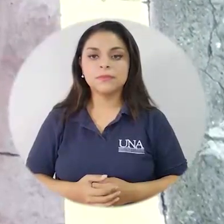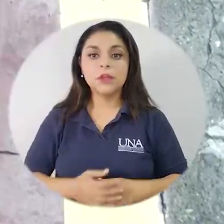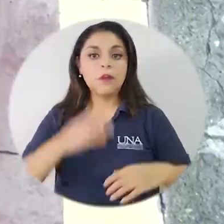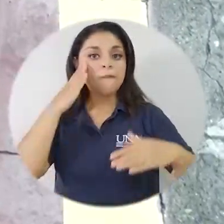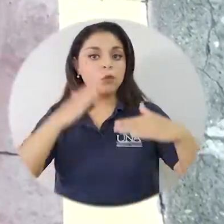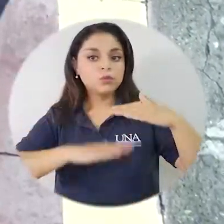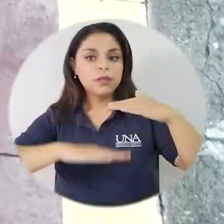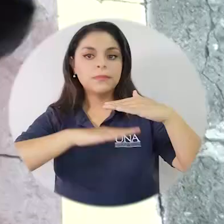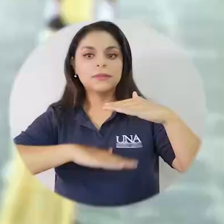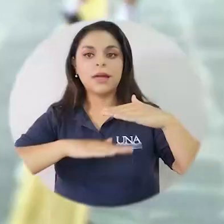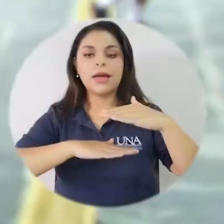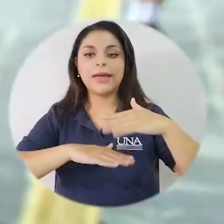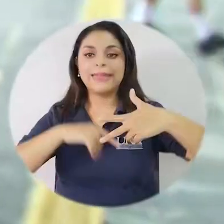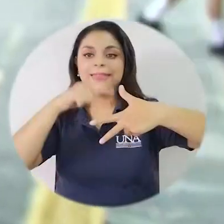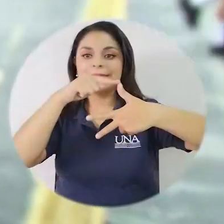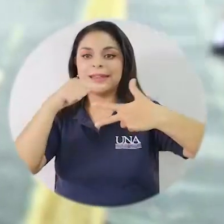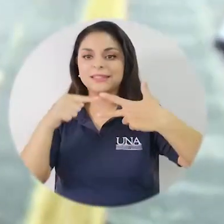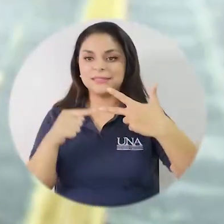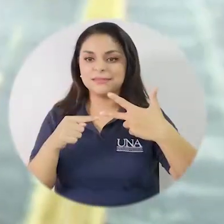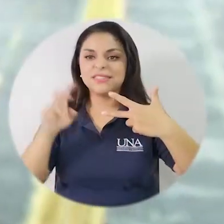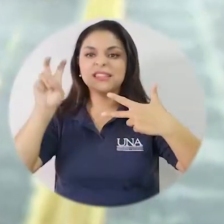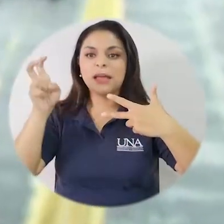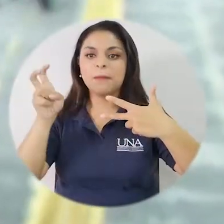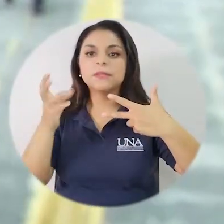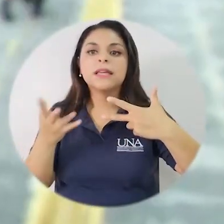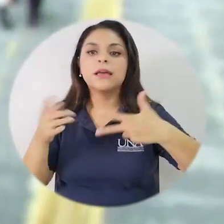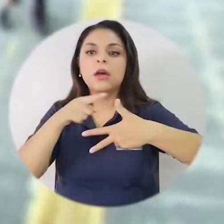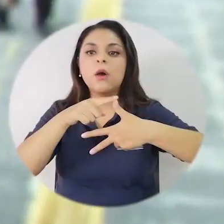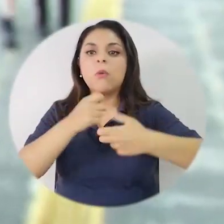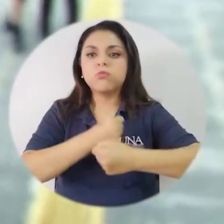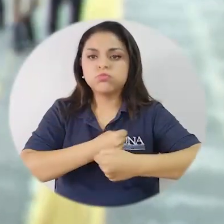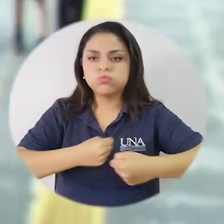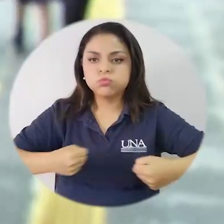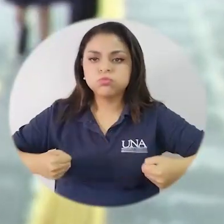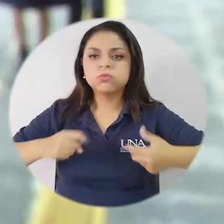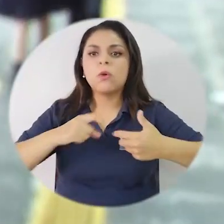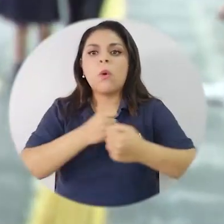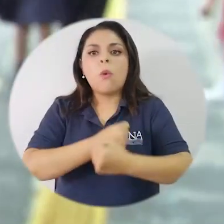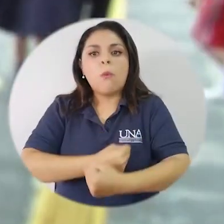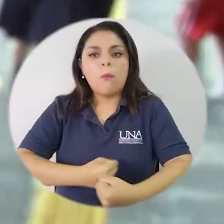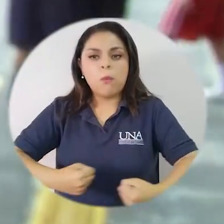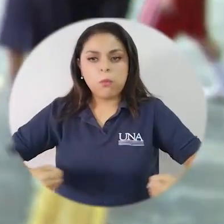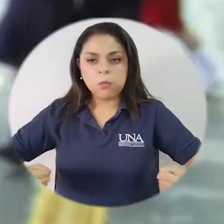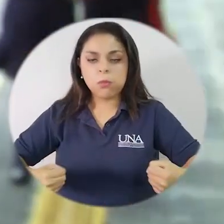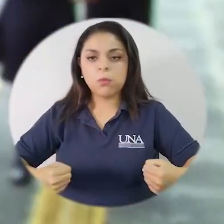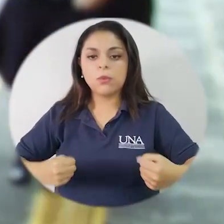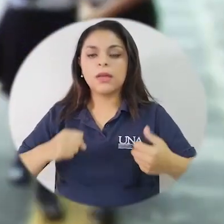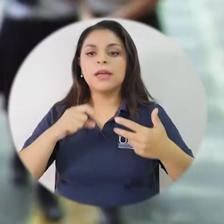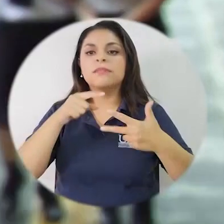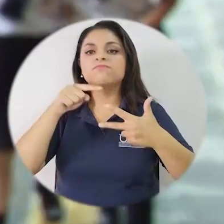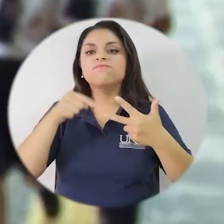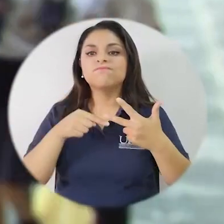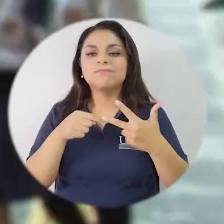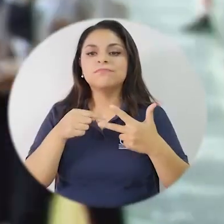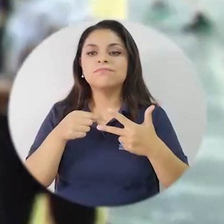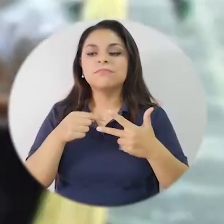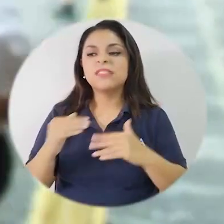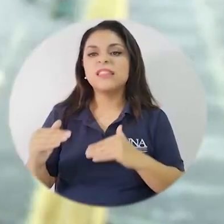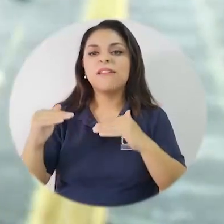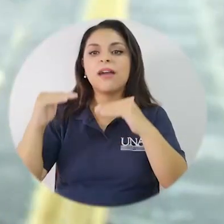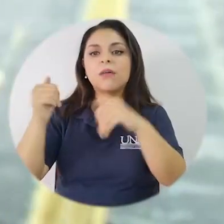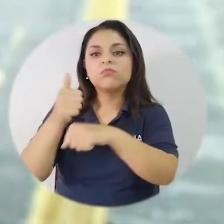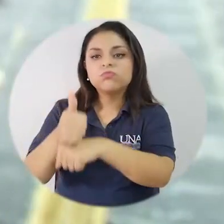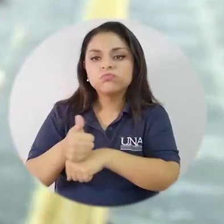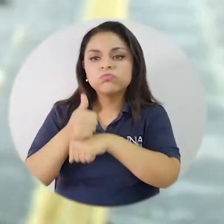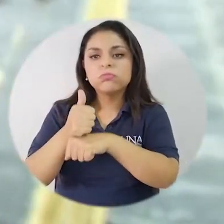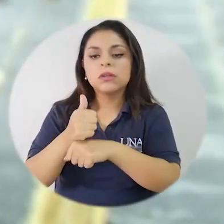fundamentada en estas tres variables que le acabo de comentar, que son el sobrepeso, la obesidad, los niveles de sedentarismo, niveles de actividad